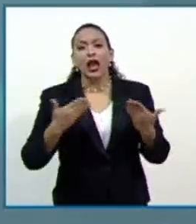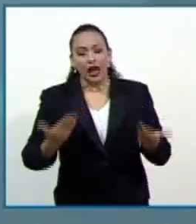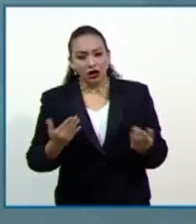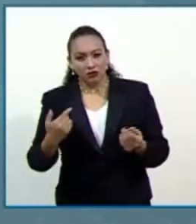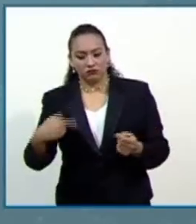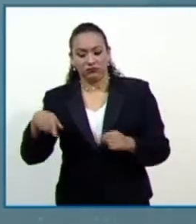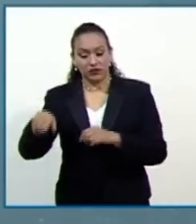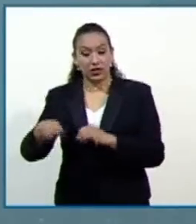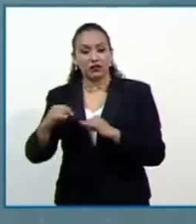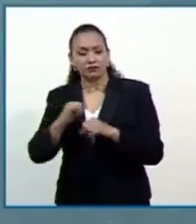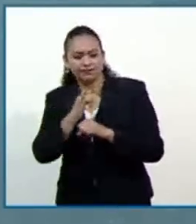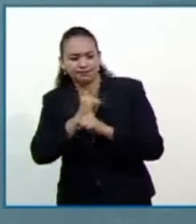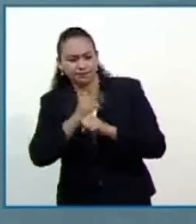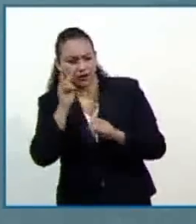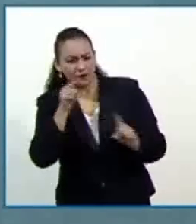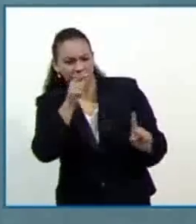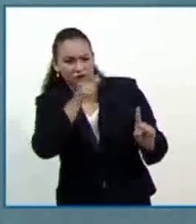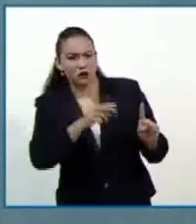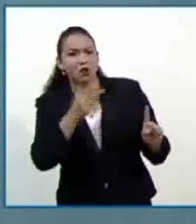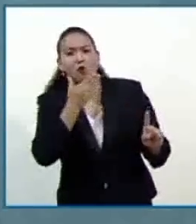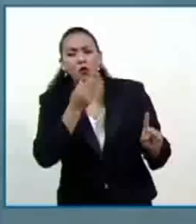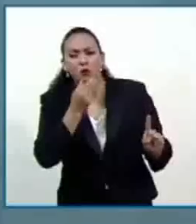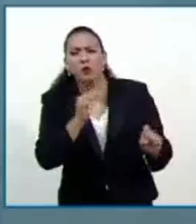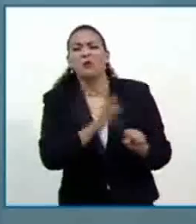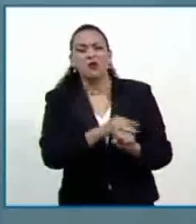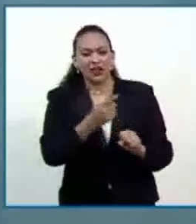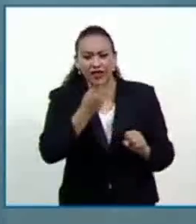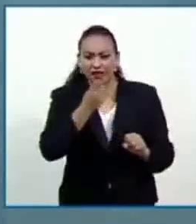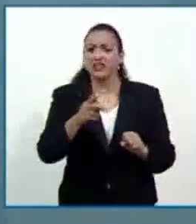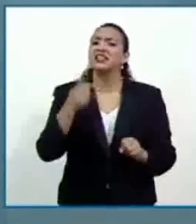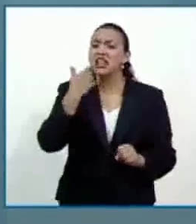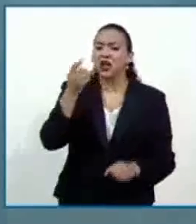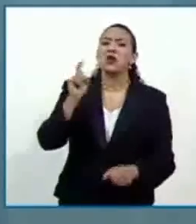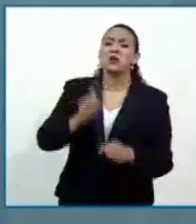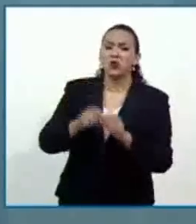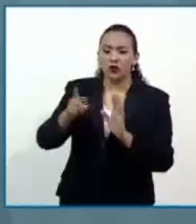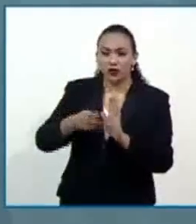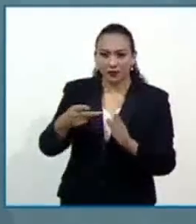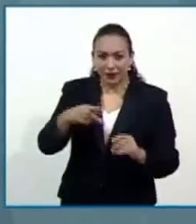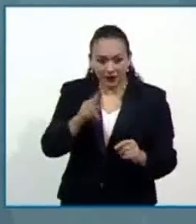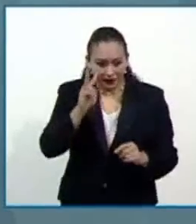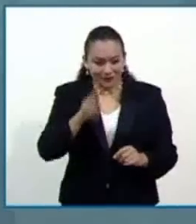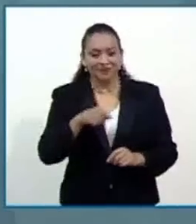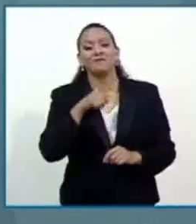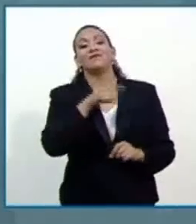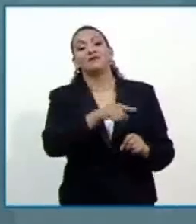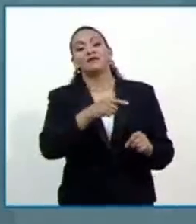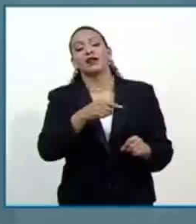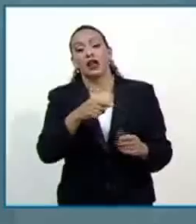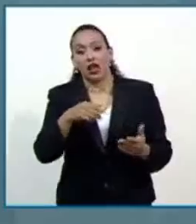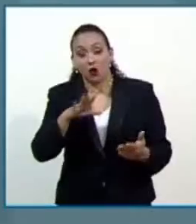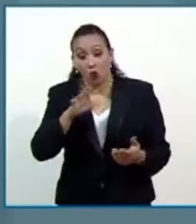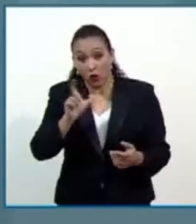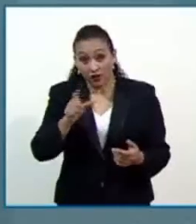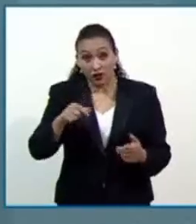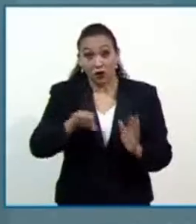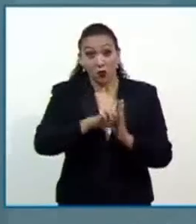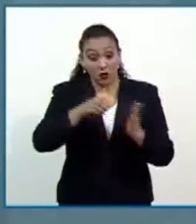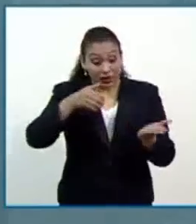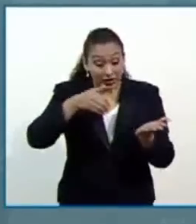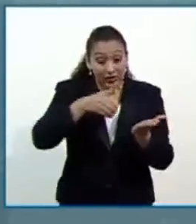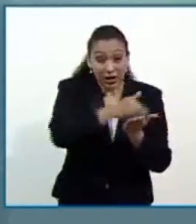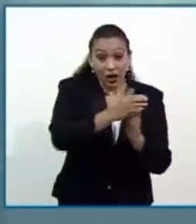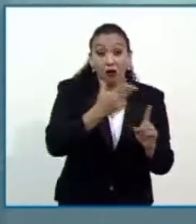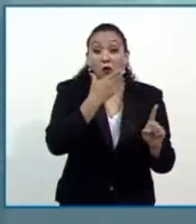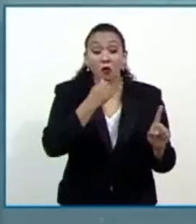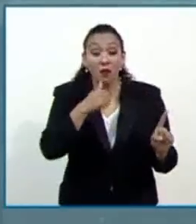de investigación, como lo establece el artículo 55 del contrato colectivo, que precisa que un despido bajo esas